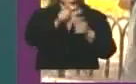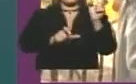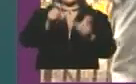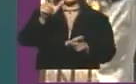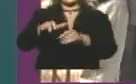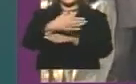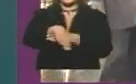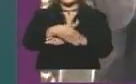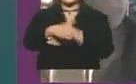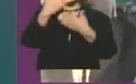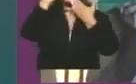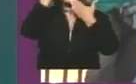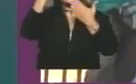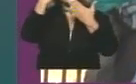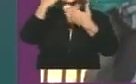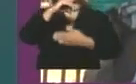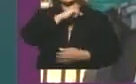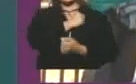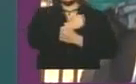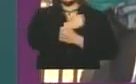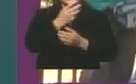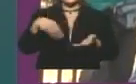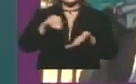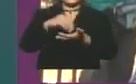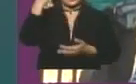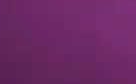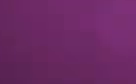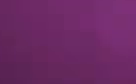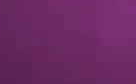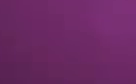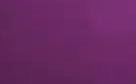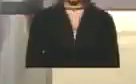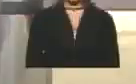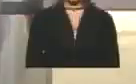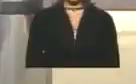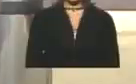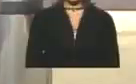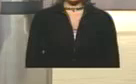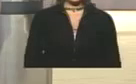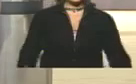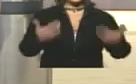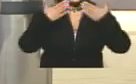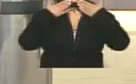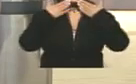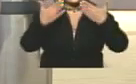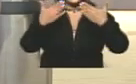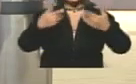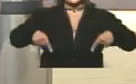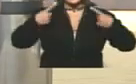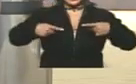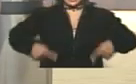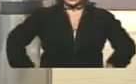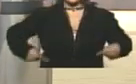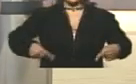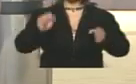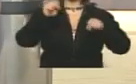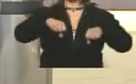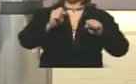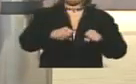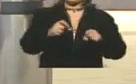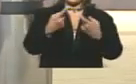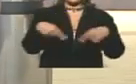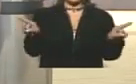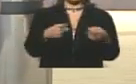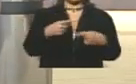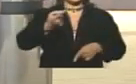gente en la calle. Gracias por preferirnos. Volvemos contigo, Marieli. Bien, muchísimas gracias, Eregu. Bueno, sí, y si algo